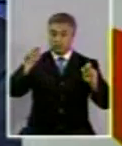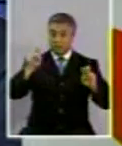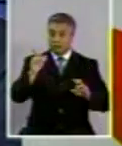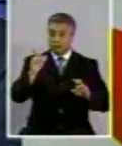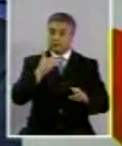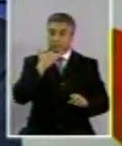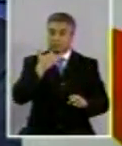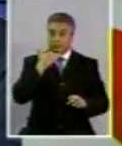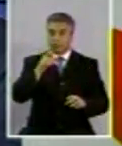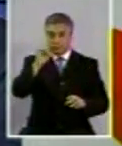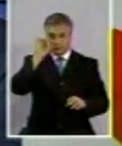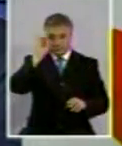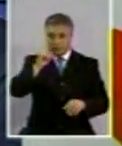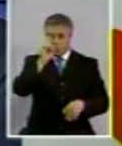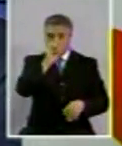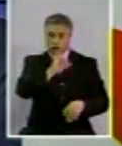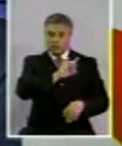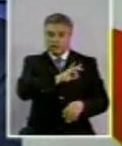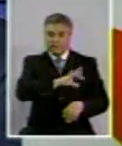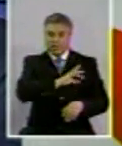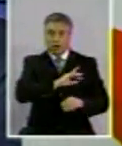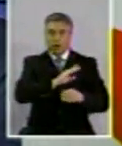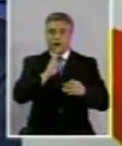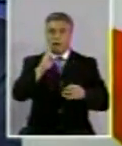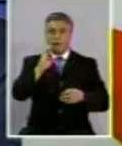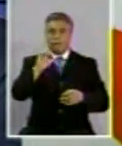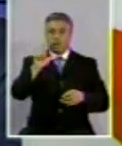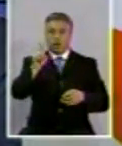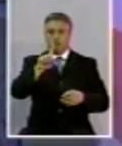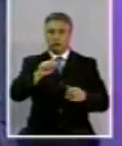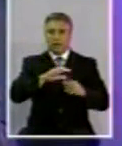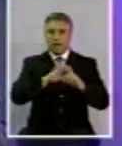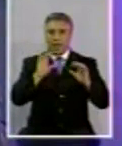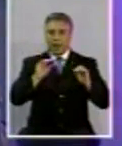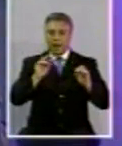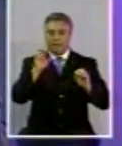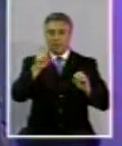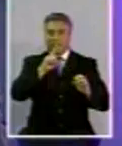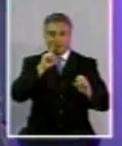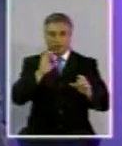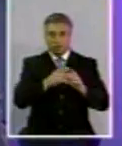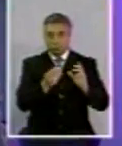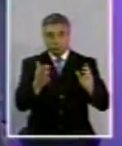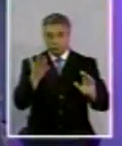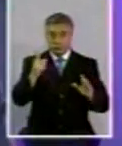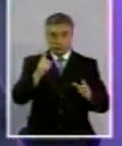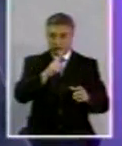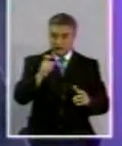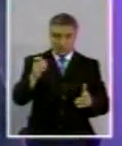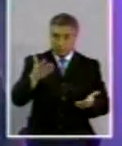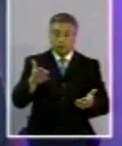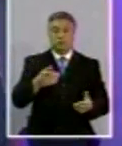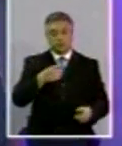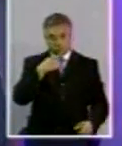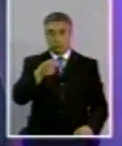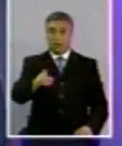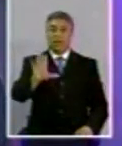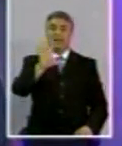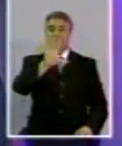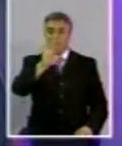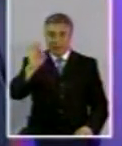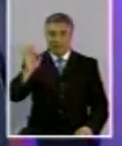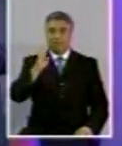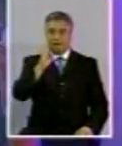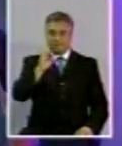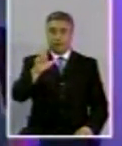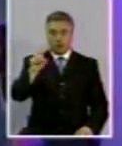bolsas de plástico consume un chileno al año. Es una cifra... Digamos, bueno, no sé, 100... Yo te respondo, pues son 500, 500